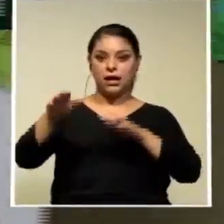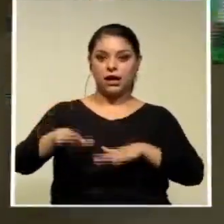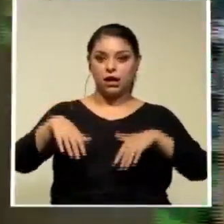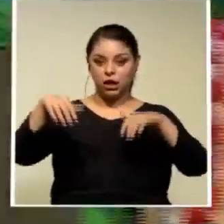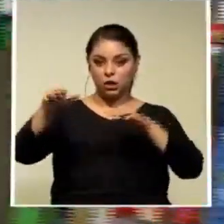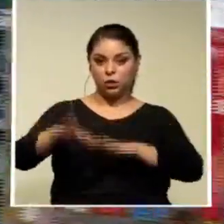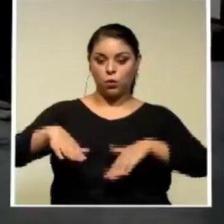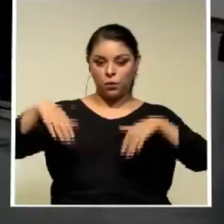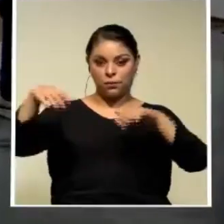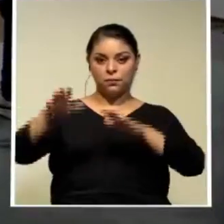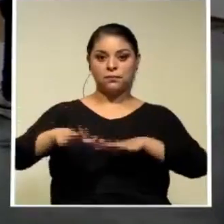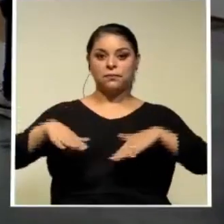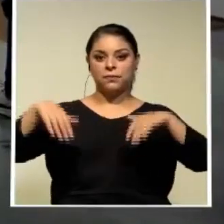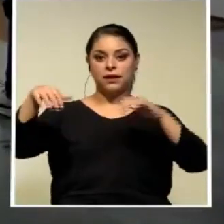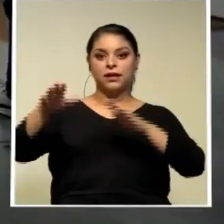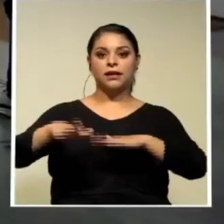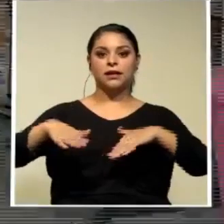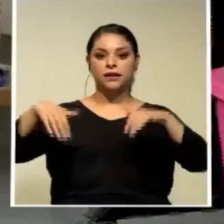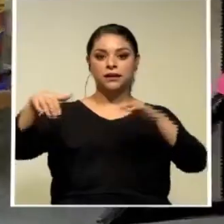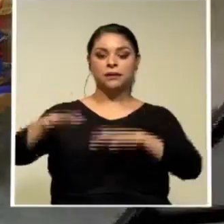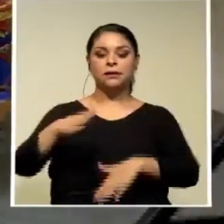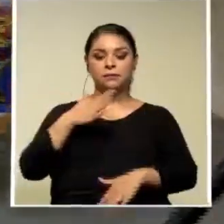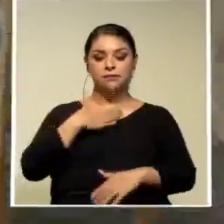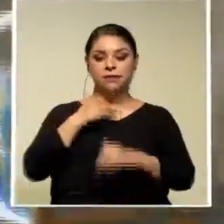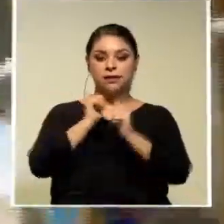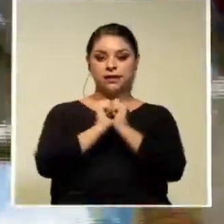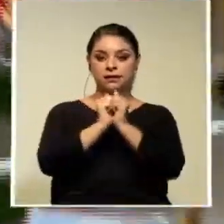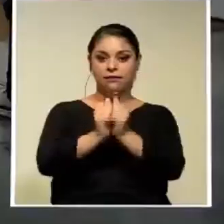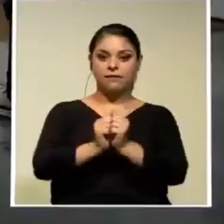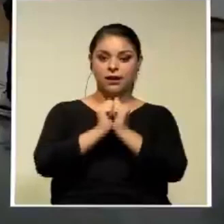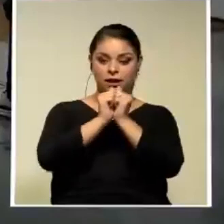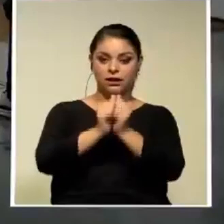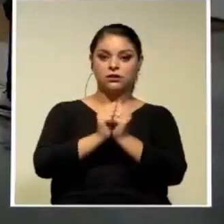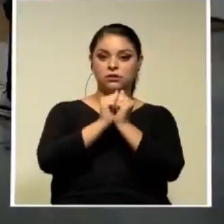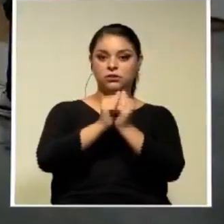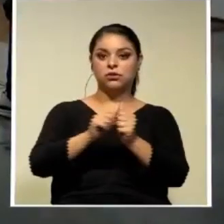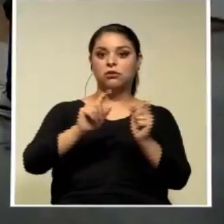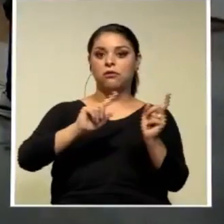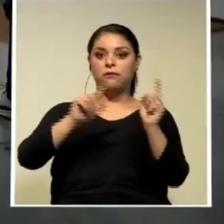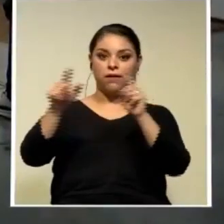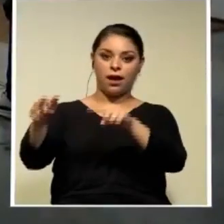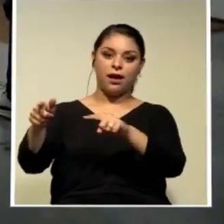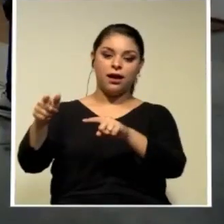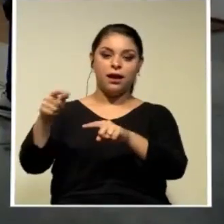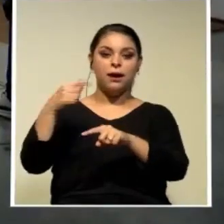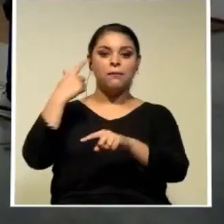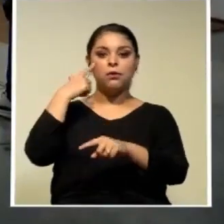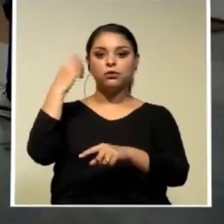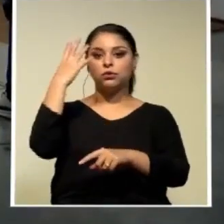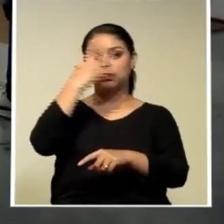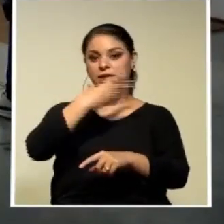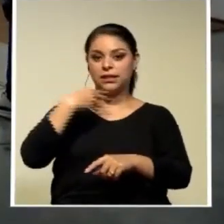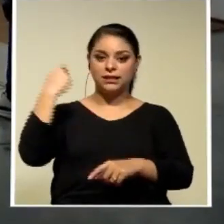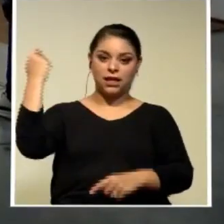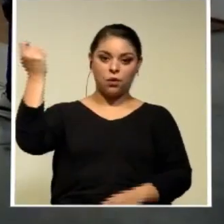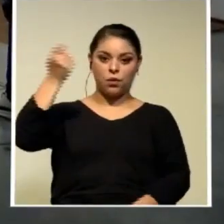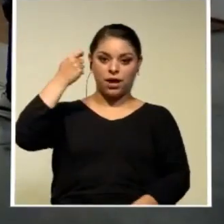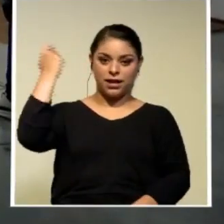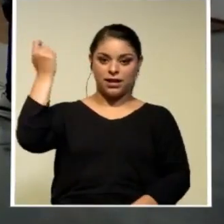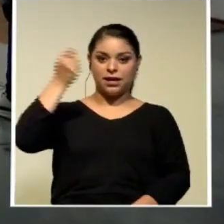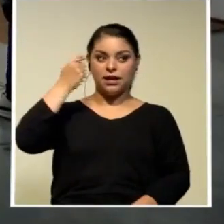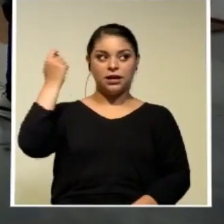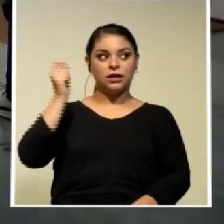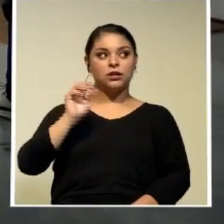Al galope, mi caballo va. Por su linda Guanacaste,